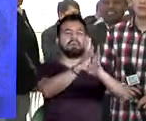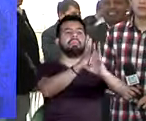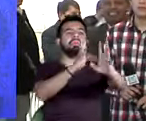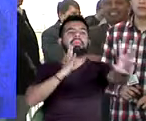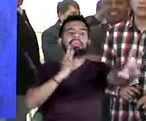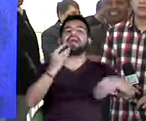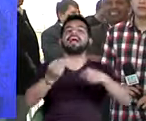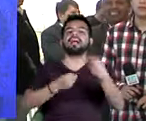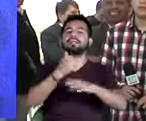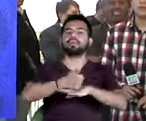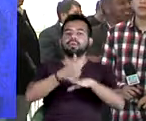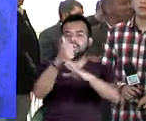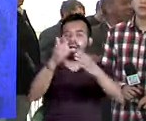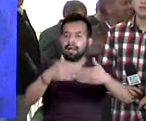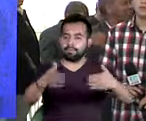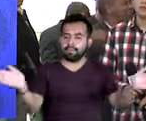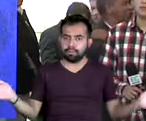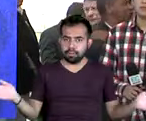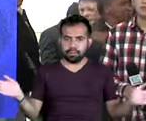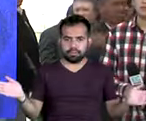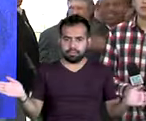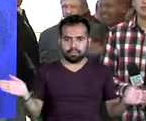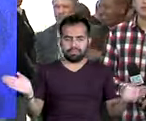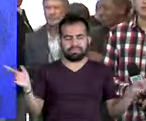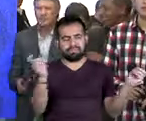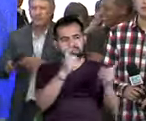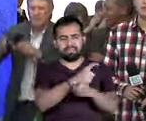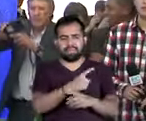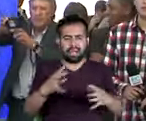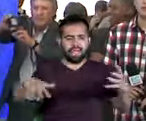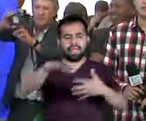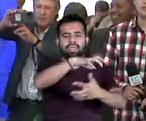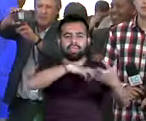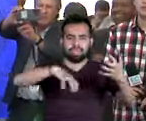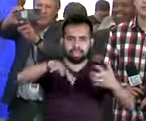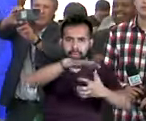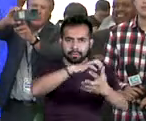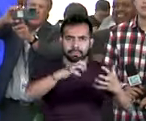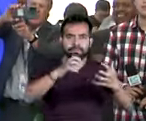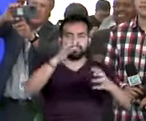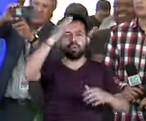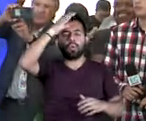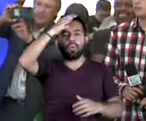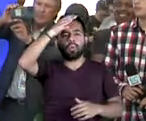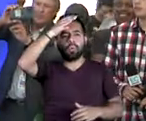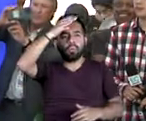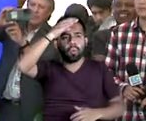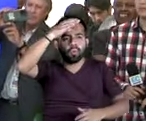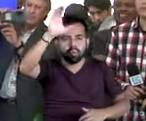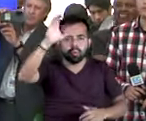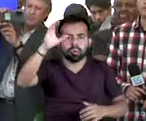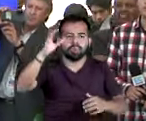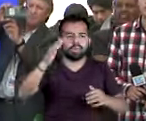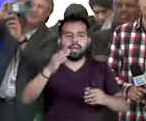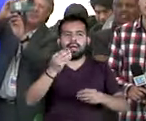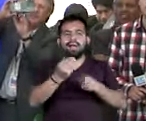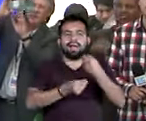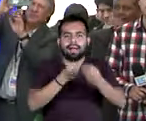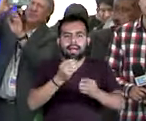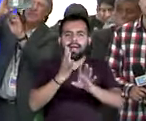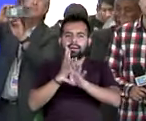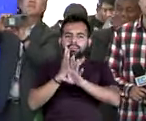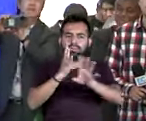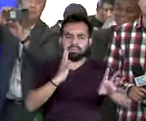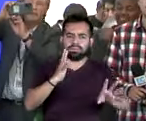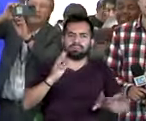¿y qué va a hacer la autoridad? Abre las puertas. Una barbaridad. Porque no están generando la cultura metro, no están generando la forma en la que debemos acercarnos